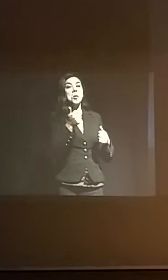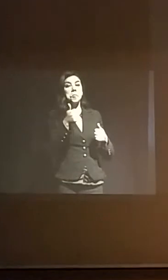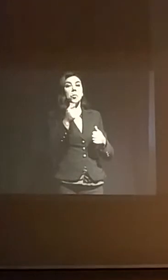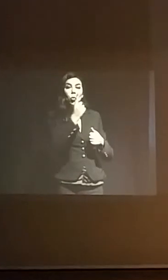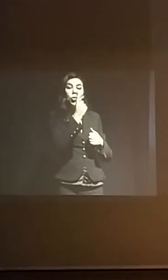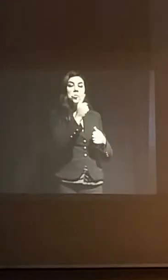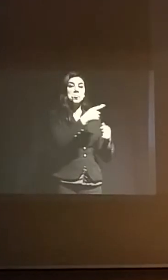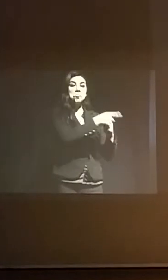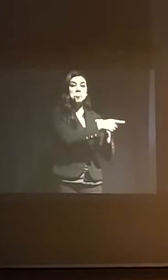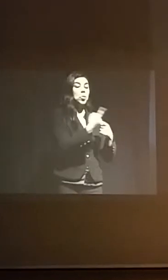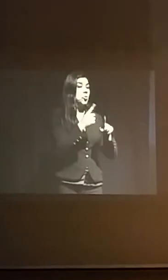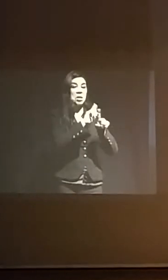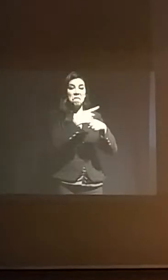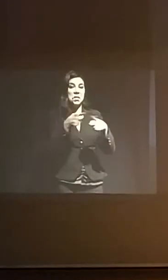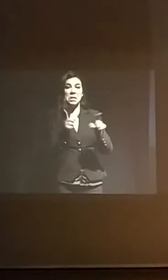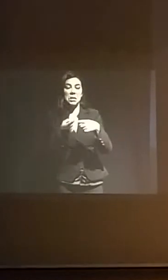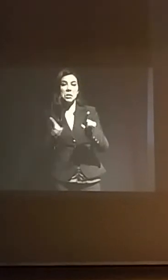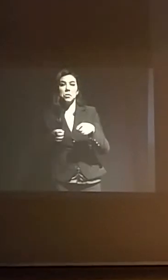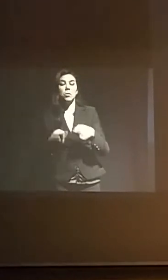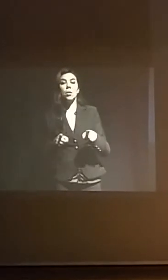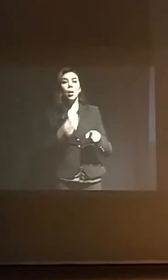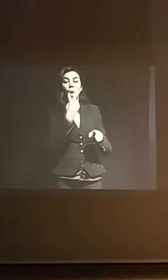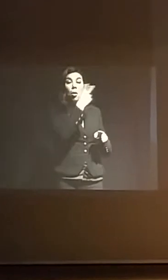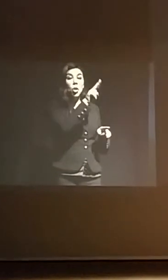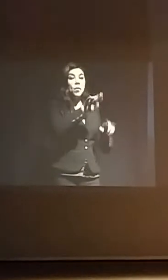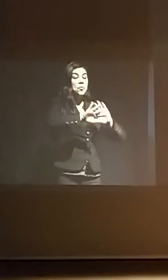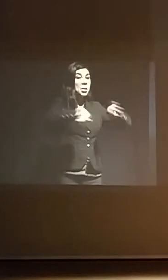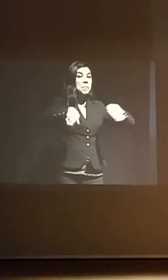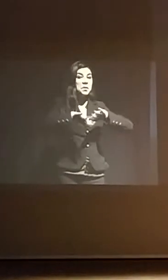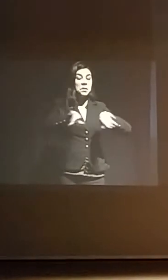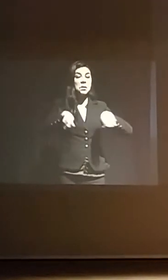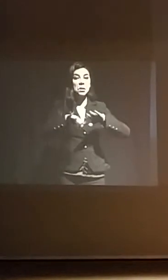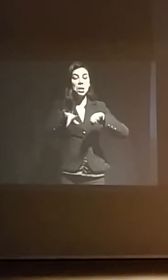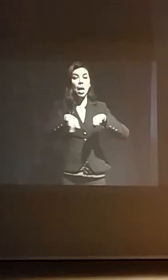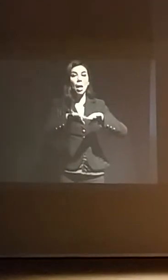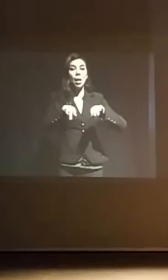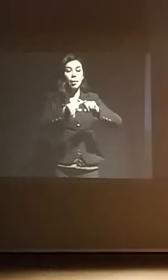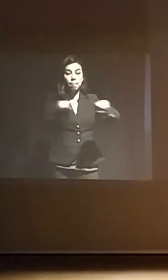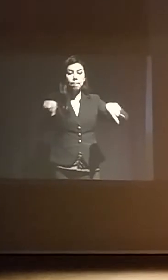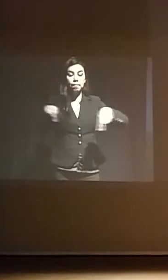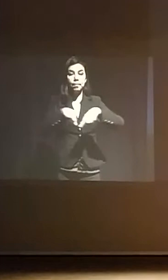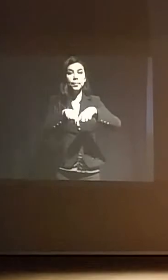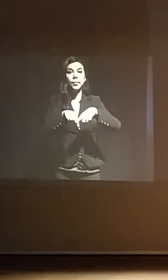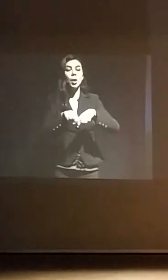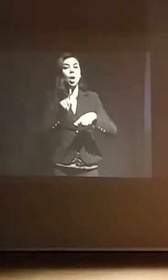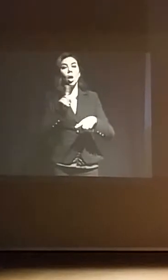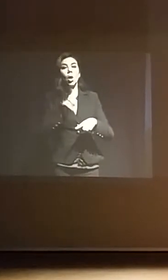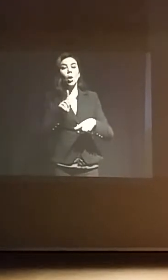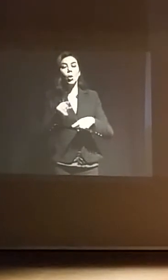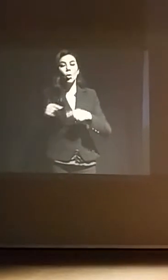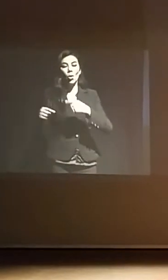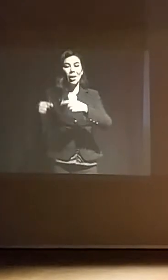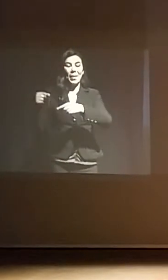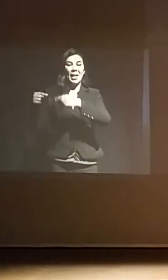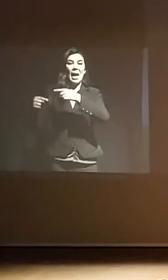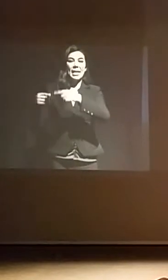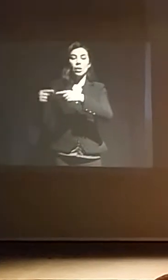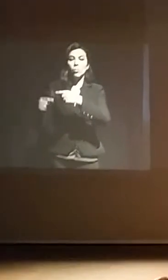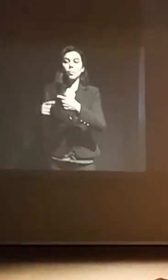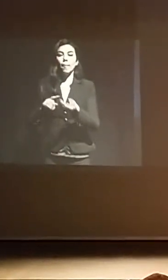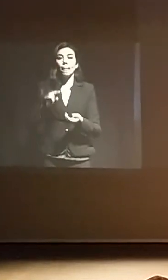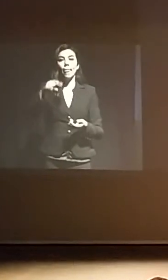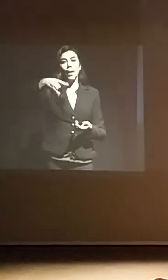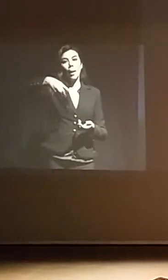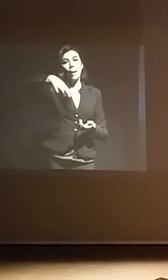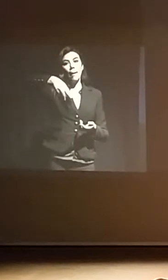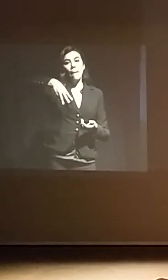solo acceso sin diferenciación. Lo vemos en una piscina instalado, pero no con el elemento mecánico. Porque si un elemento